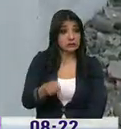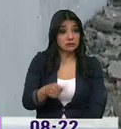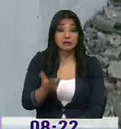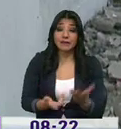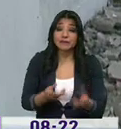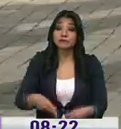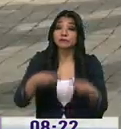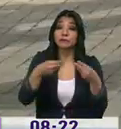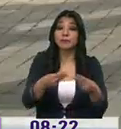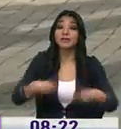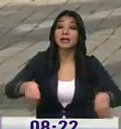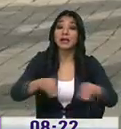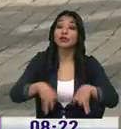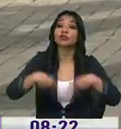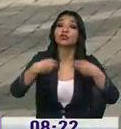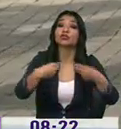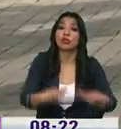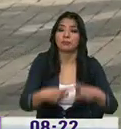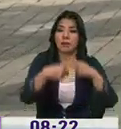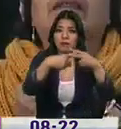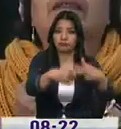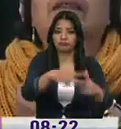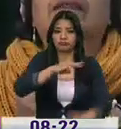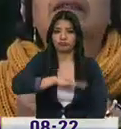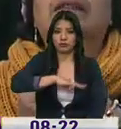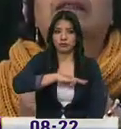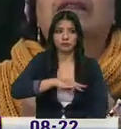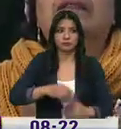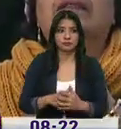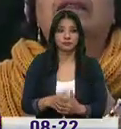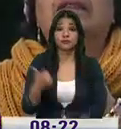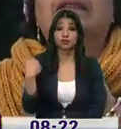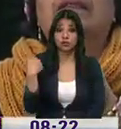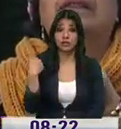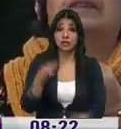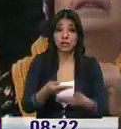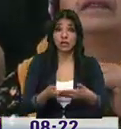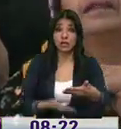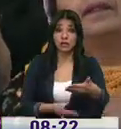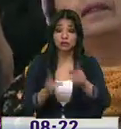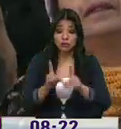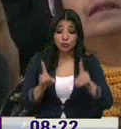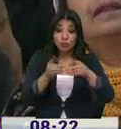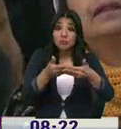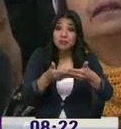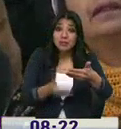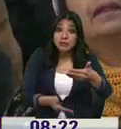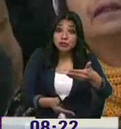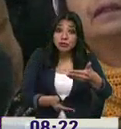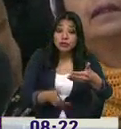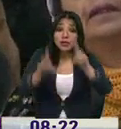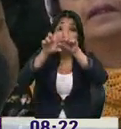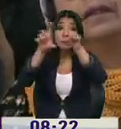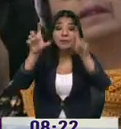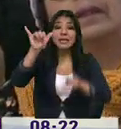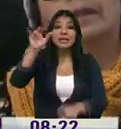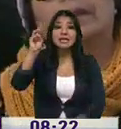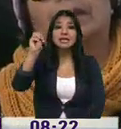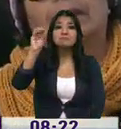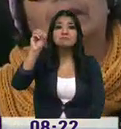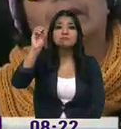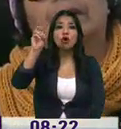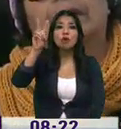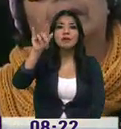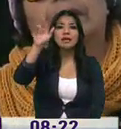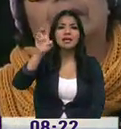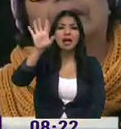entrega del terreno en comodato al municipio. En mis manos tengo el documento entregado por Inmobiliar. Después de tres largos años